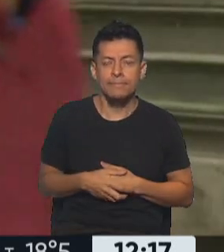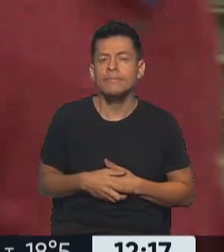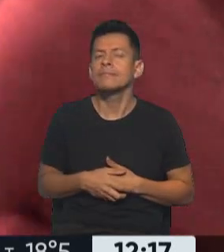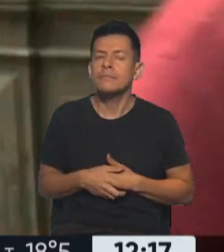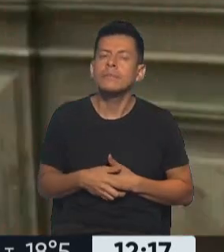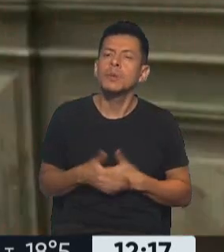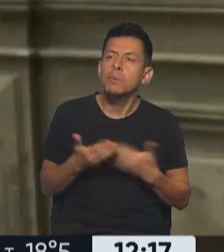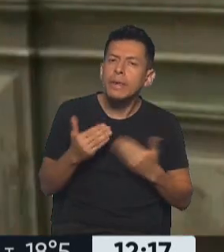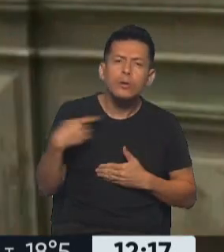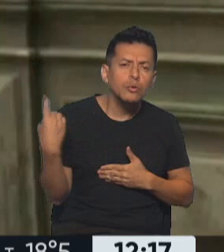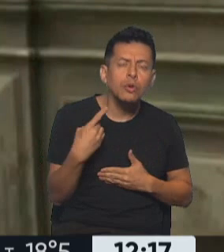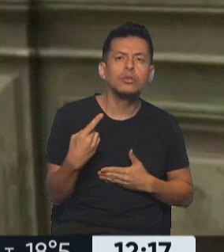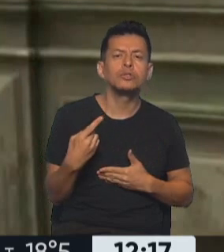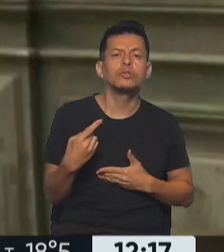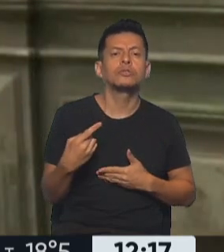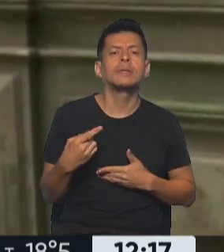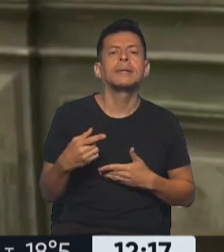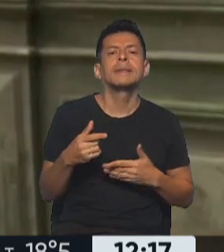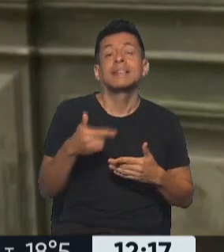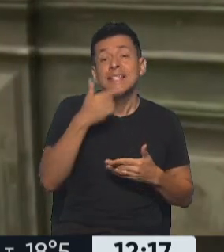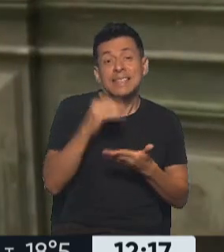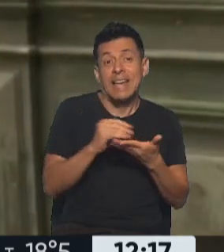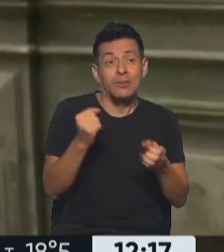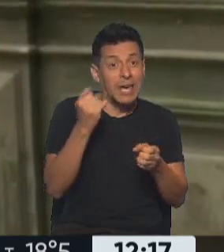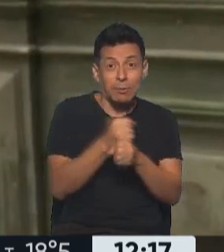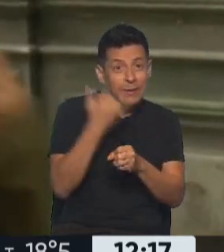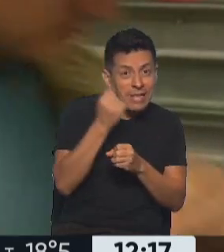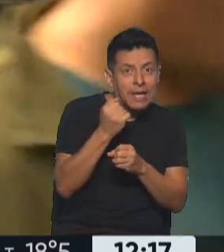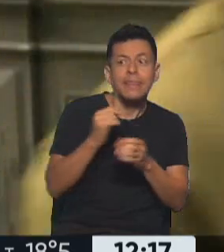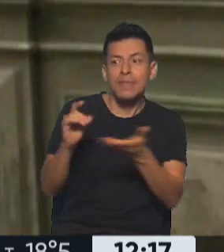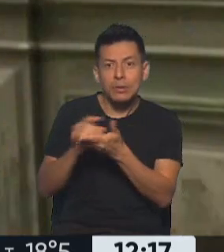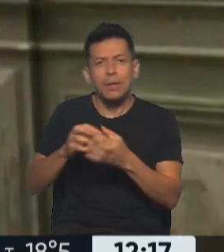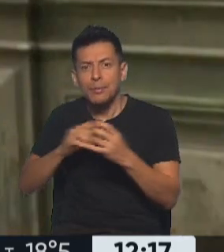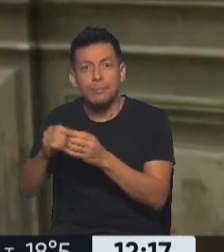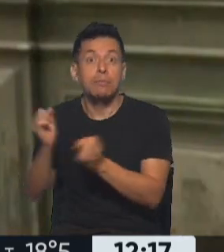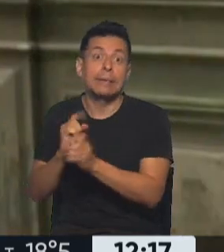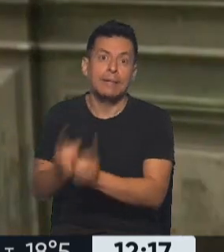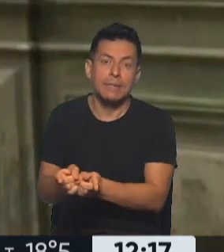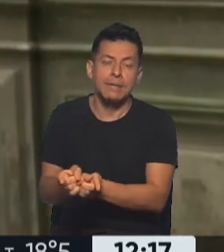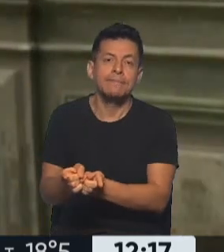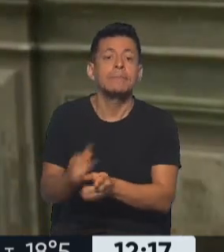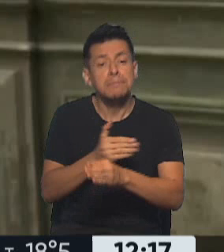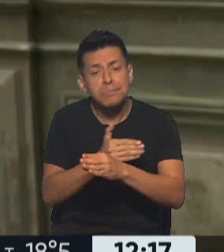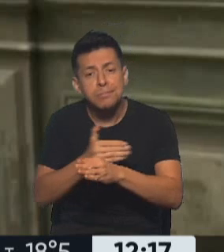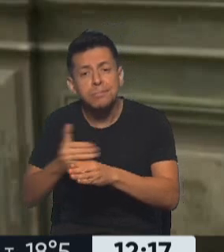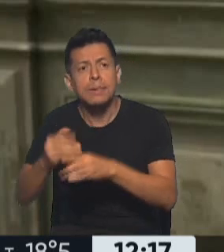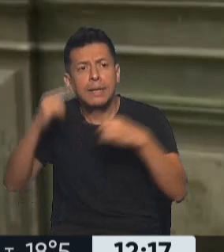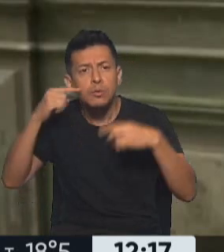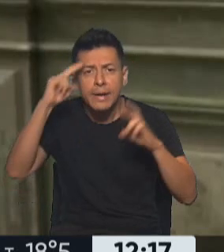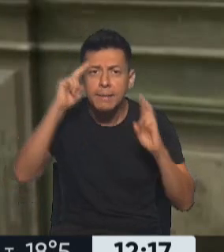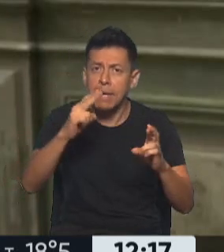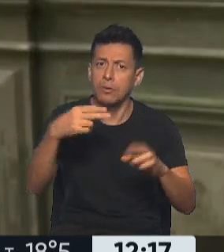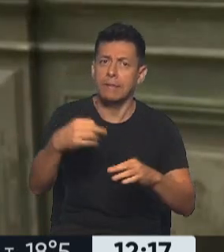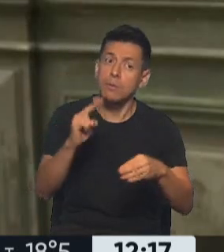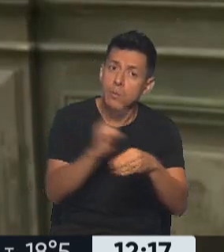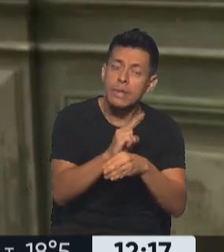que nos permita avanzar sobre la media sanción del Senado, y en función de eso tratar de encontrarle un cauce institucional. En parte